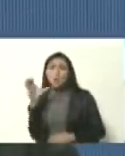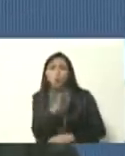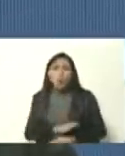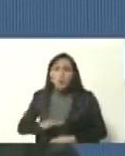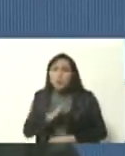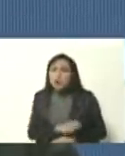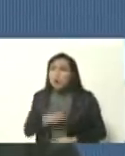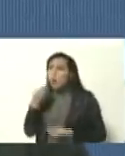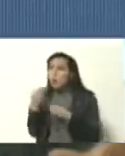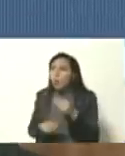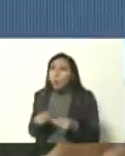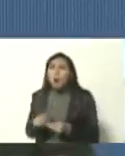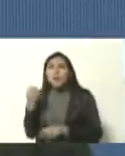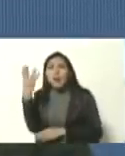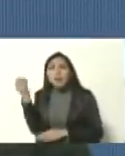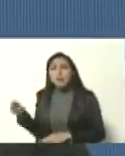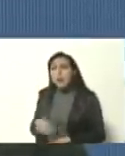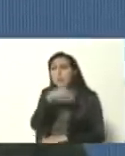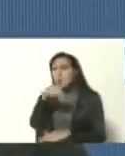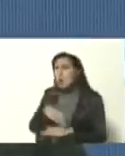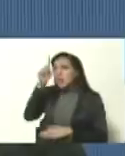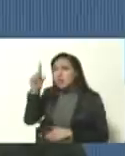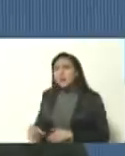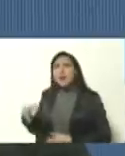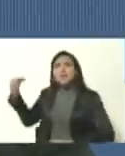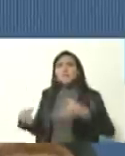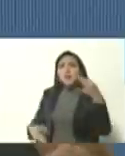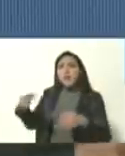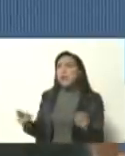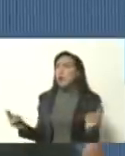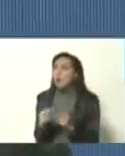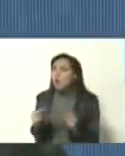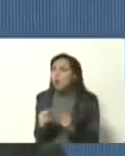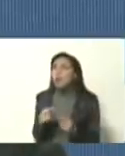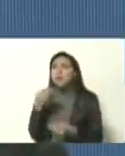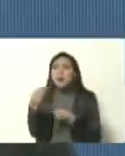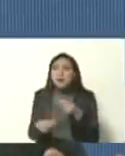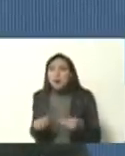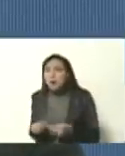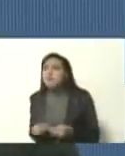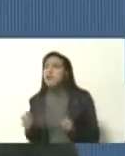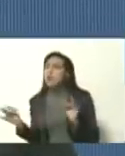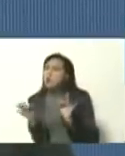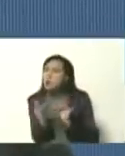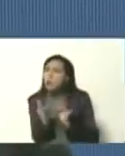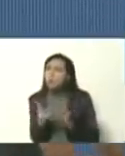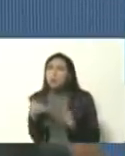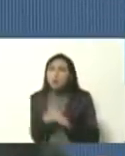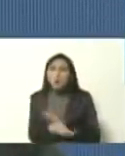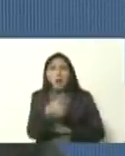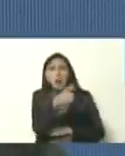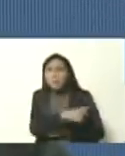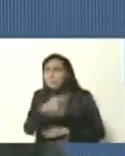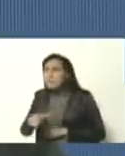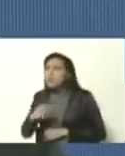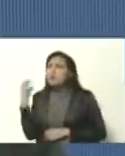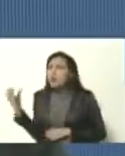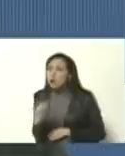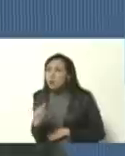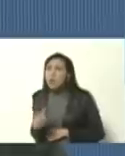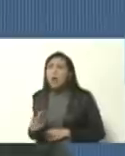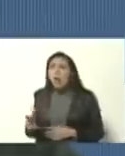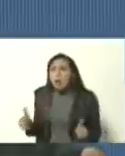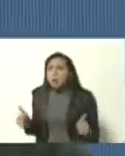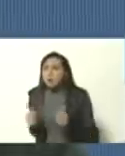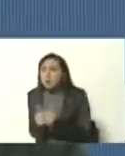dispuesta por la Asamblea Nacional o a la Fiscalía también, para conocer si existe algún otro contacto de estos funcionarios extranjeros con trabajadores de la